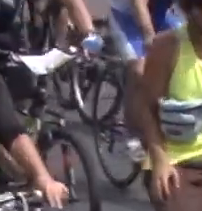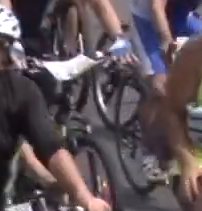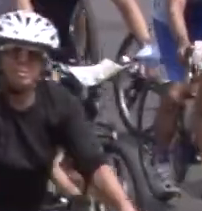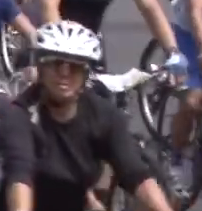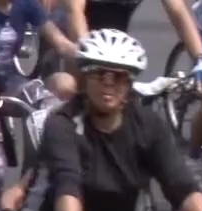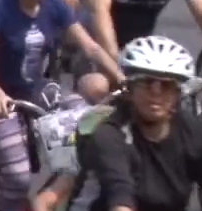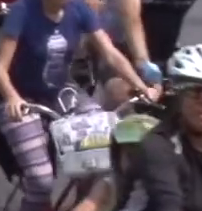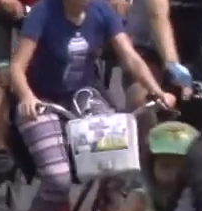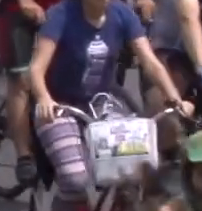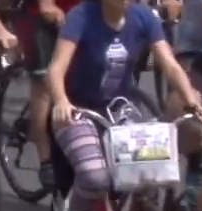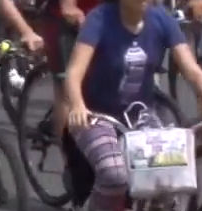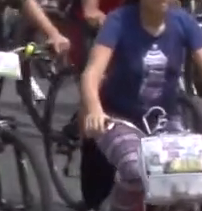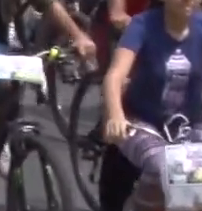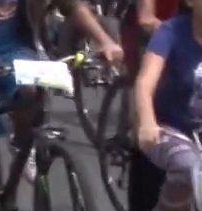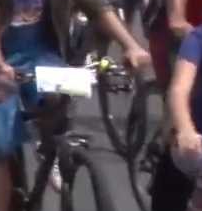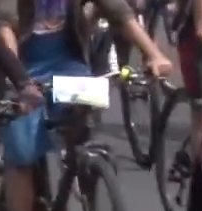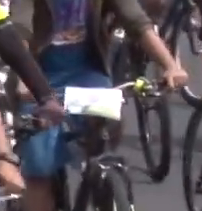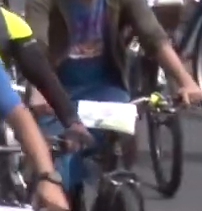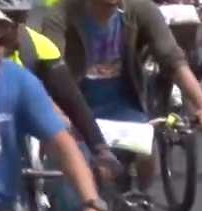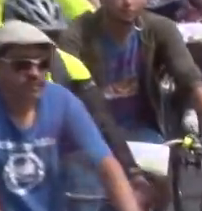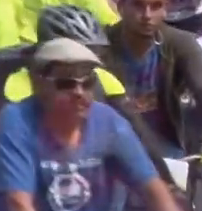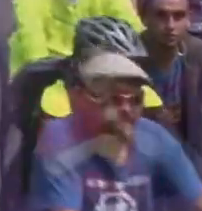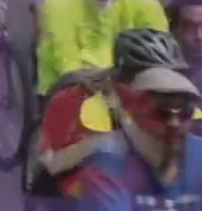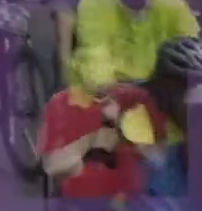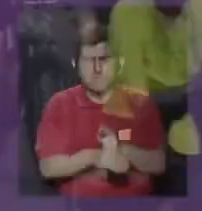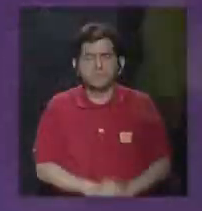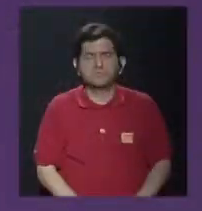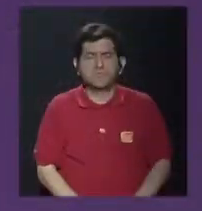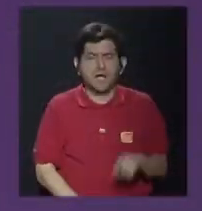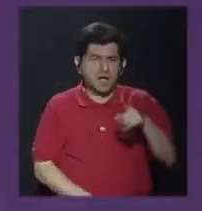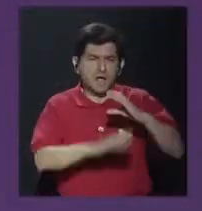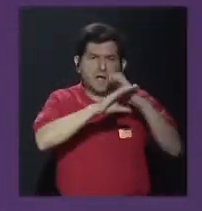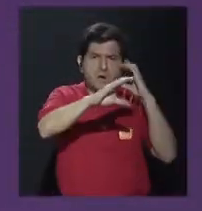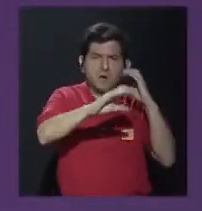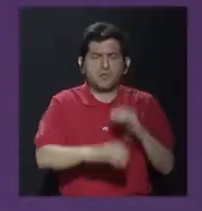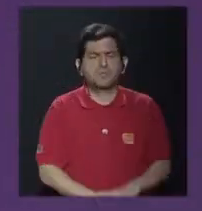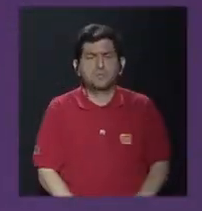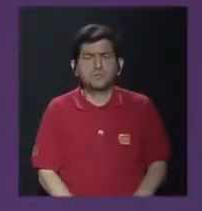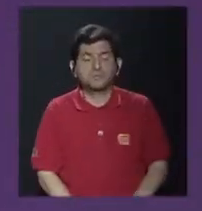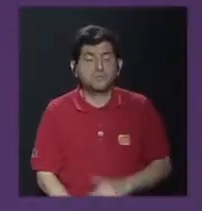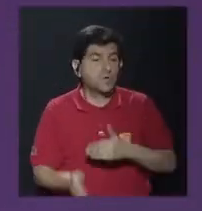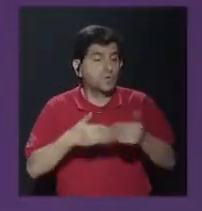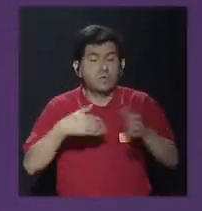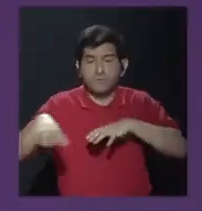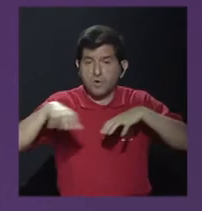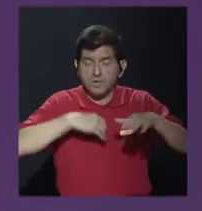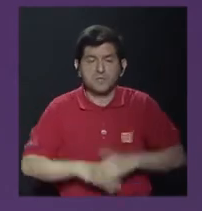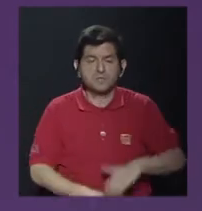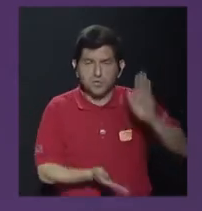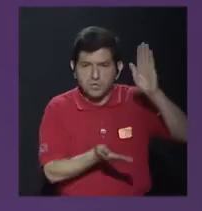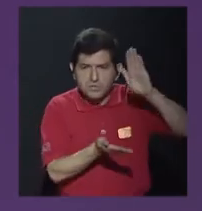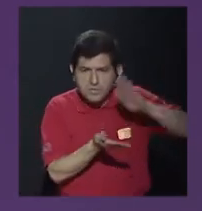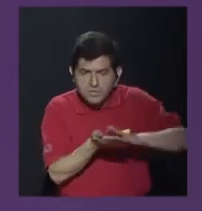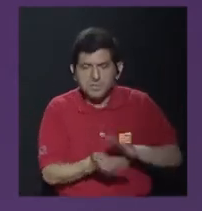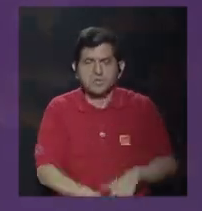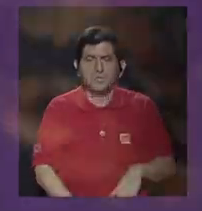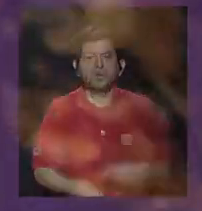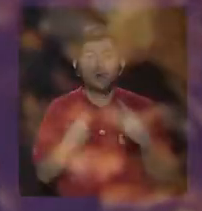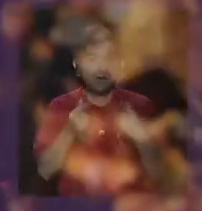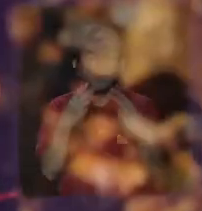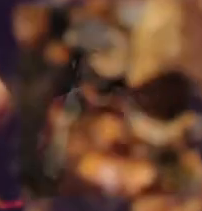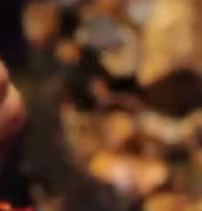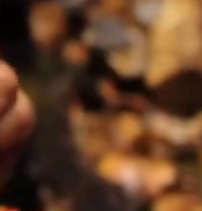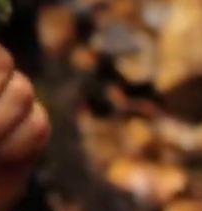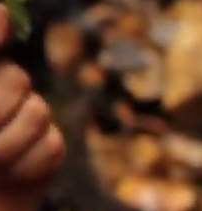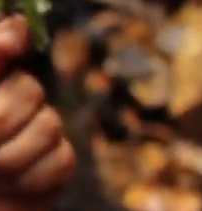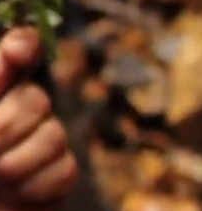cotidiano? Caminar y usar transporte público, tomar el espacio público, cualquier acción para desacelerar la vida cotidiana, ¿verdad? Otra